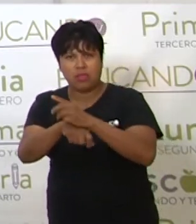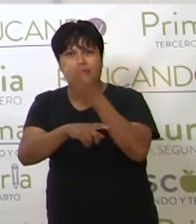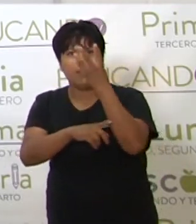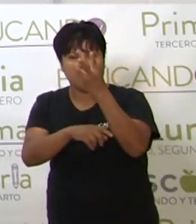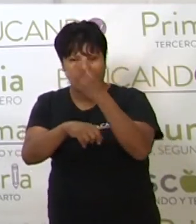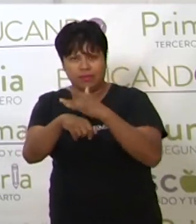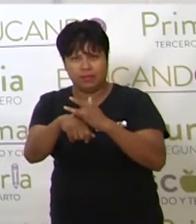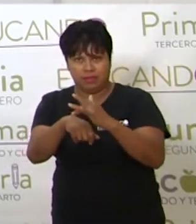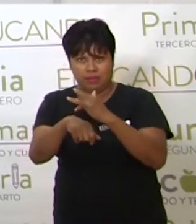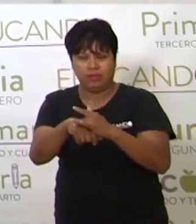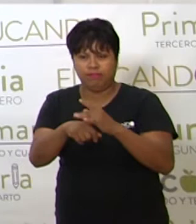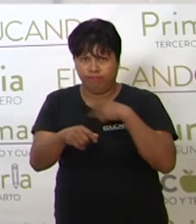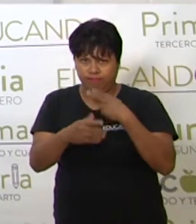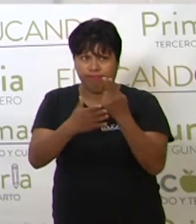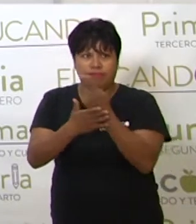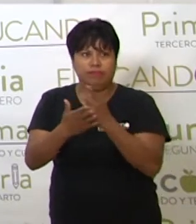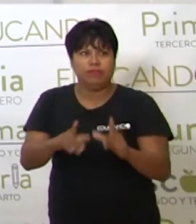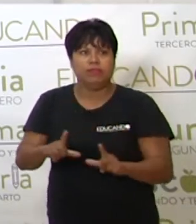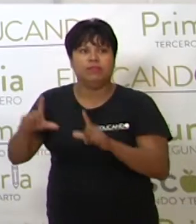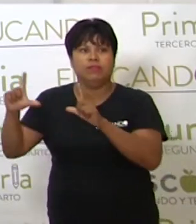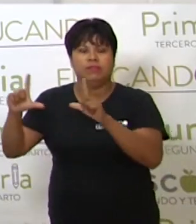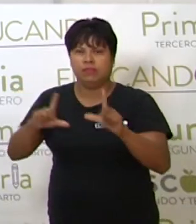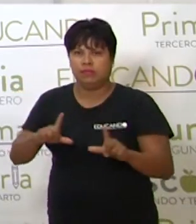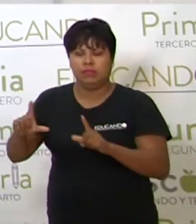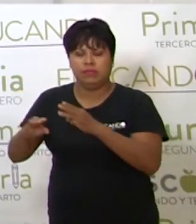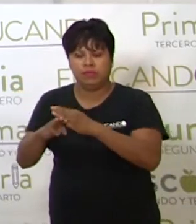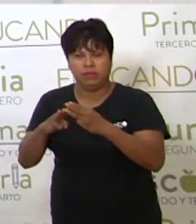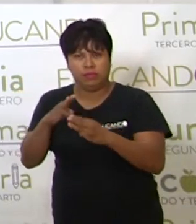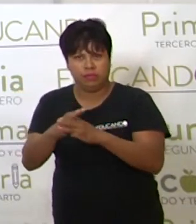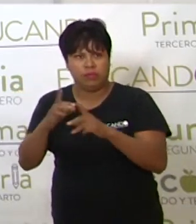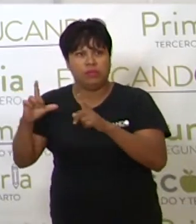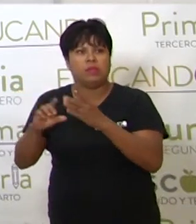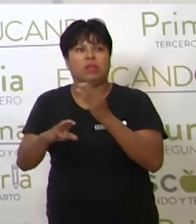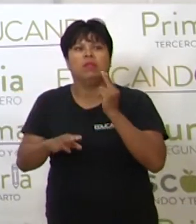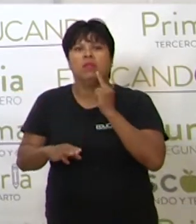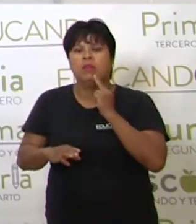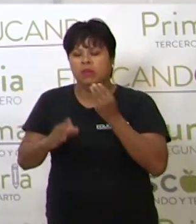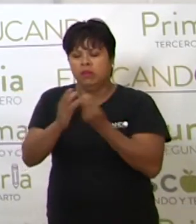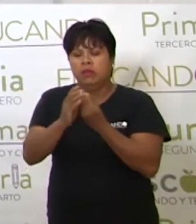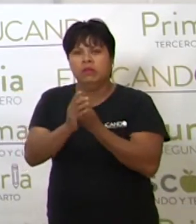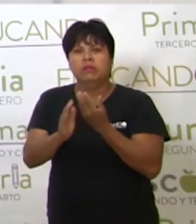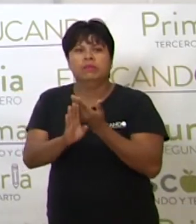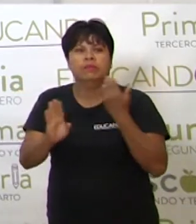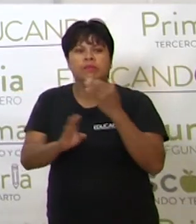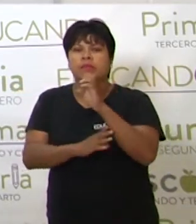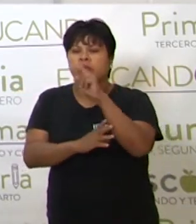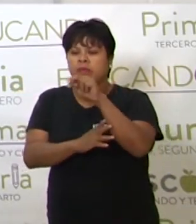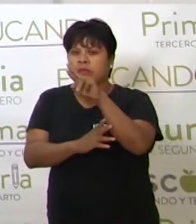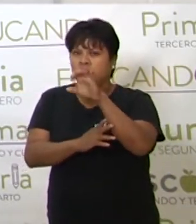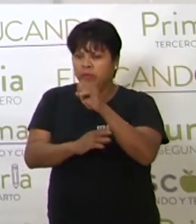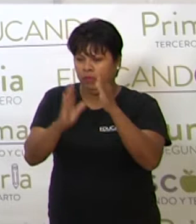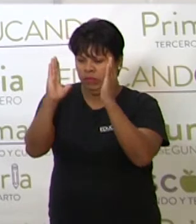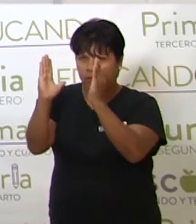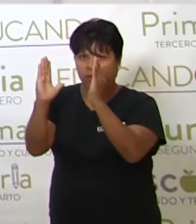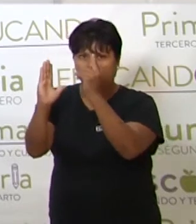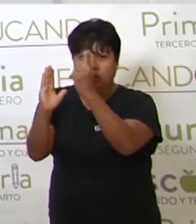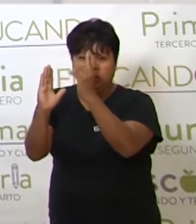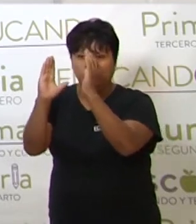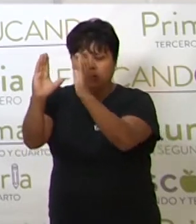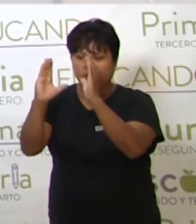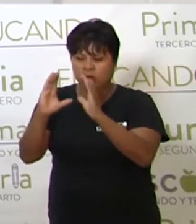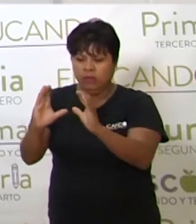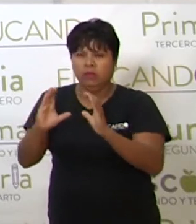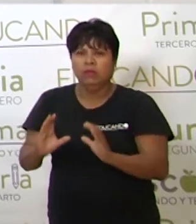representar con estos con este material que utilizamos en una sesión anterior también esos son enteros esto va a representar